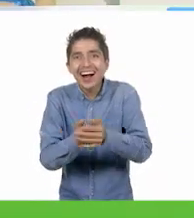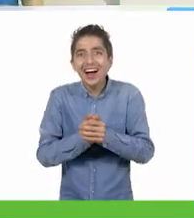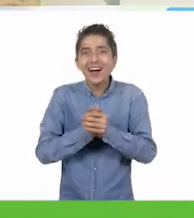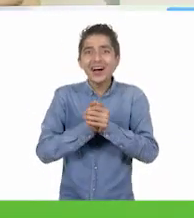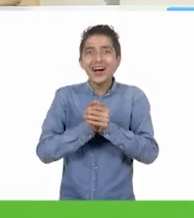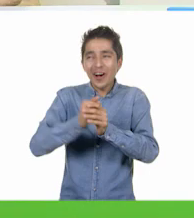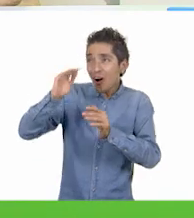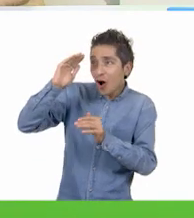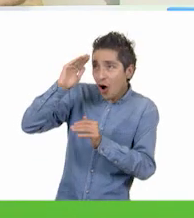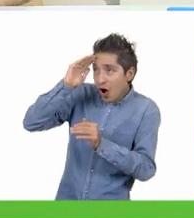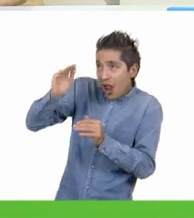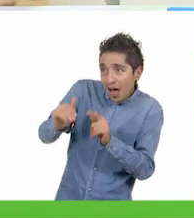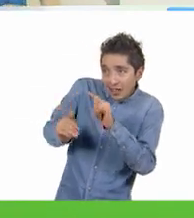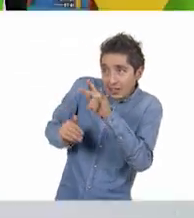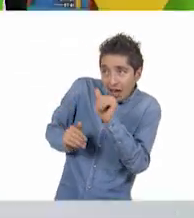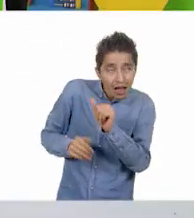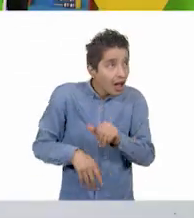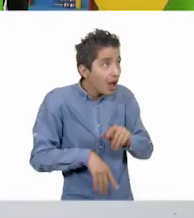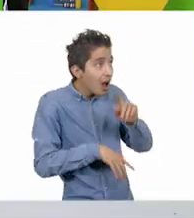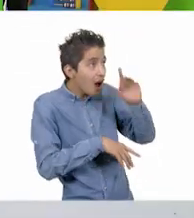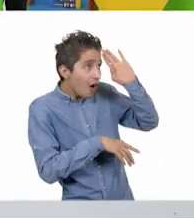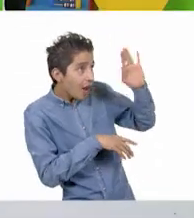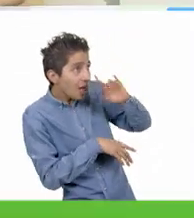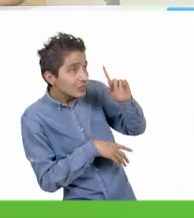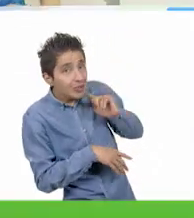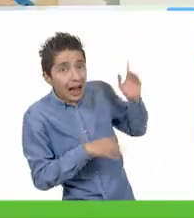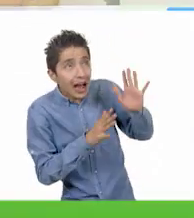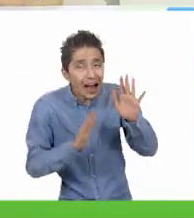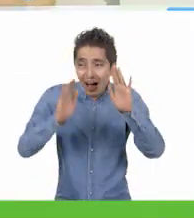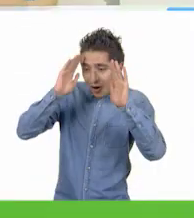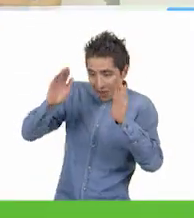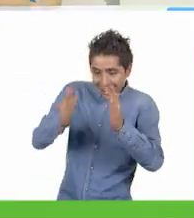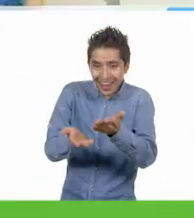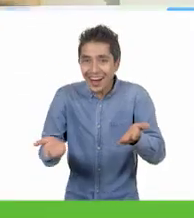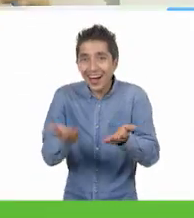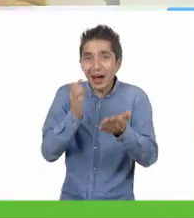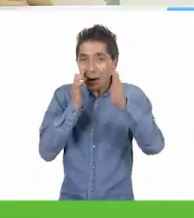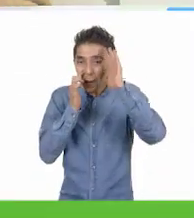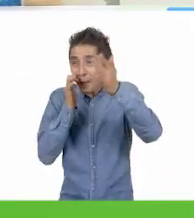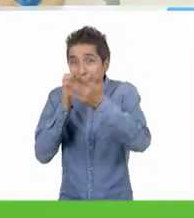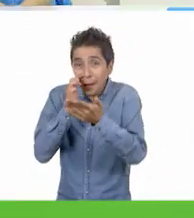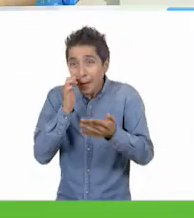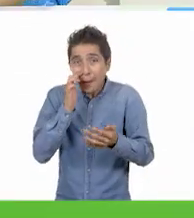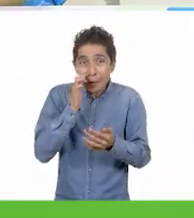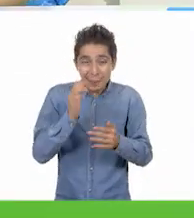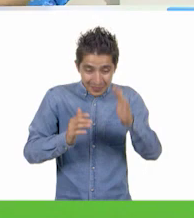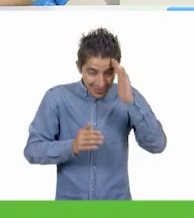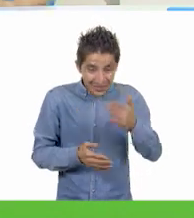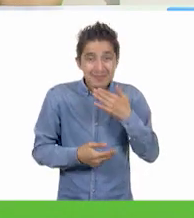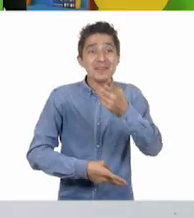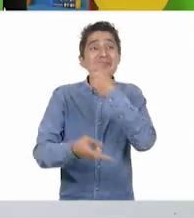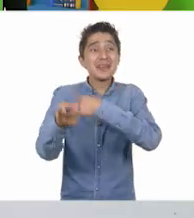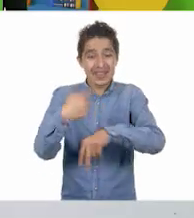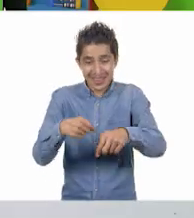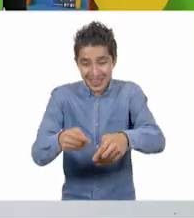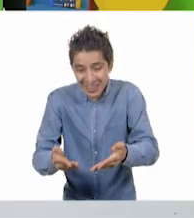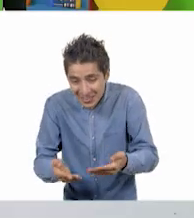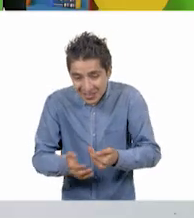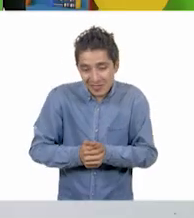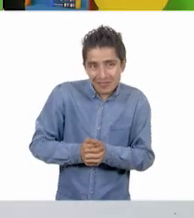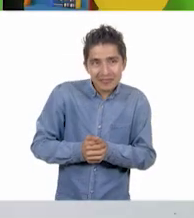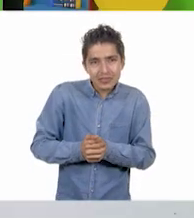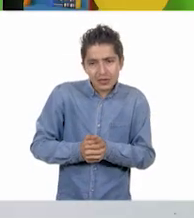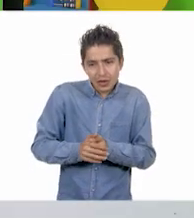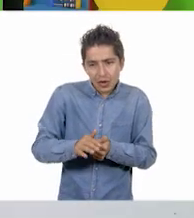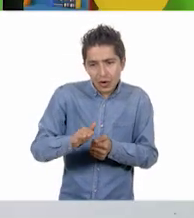¡Tarán! ¡Hola, Itza! ¡Hola, Sohar! ¡Hola, Tito! ¡Hola, Rosita! ¡Ay, hola! ¡Hola, bienvenidos! Oigan,